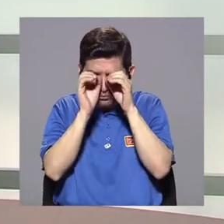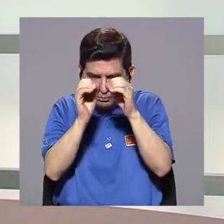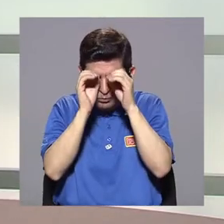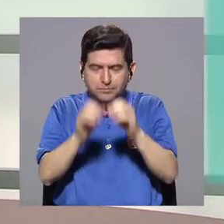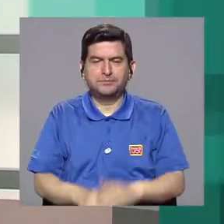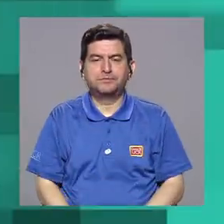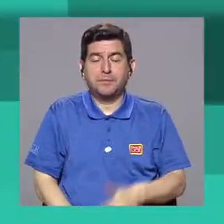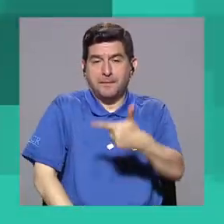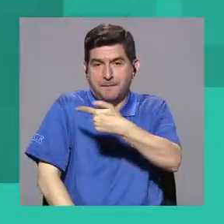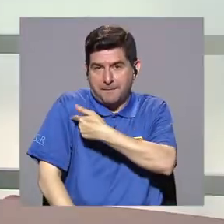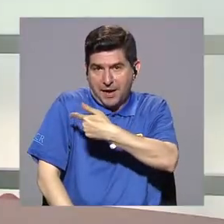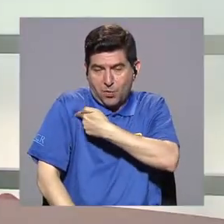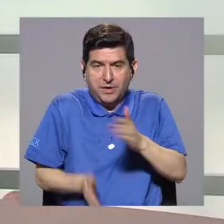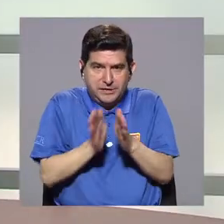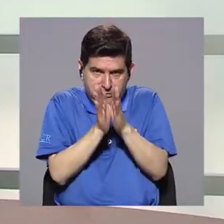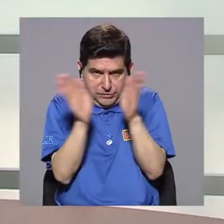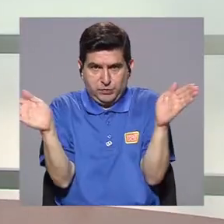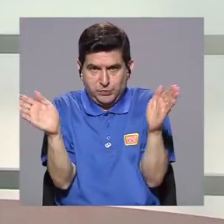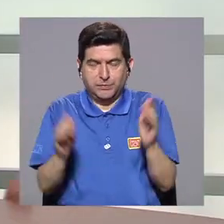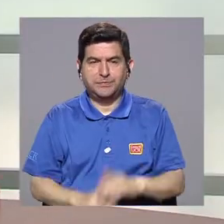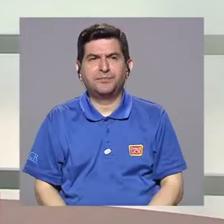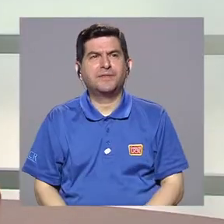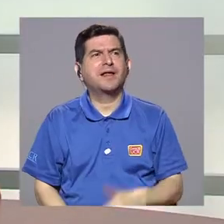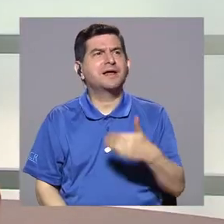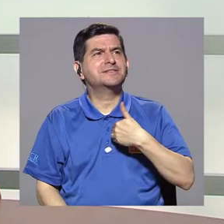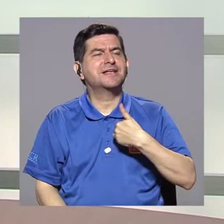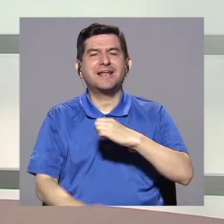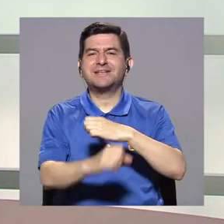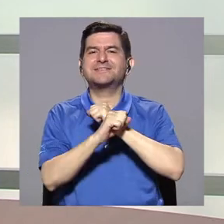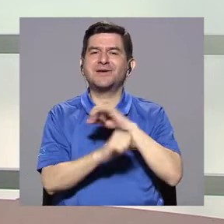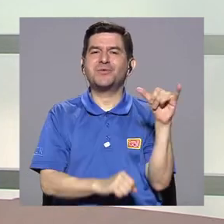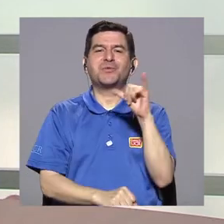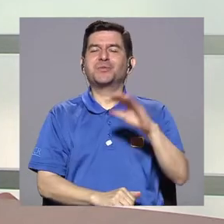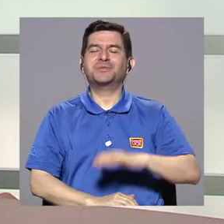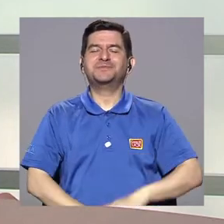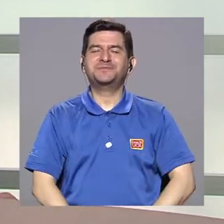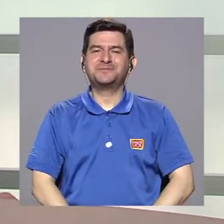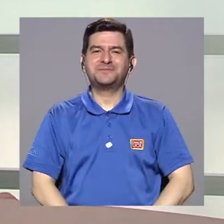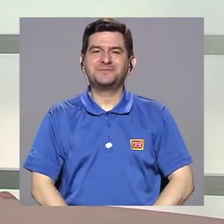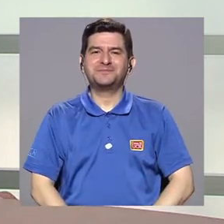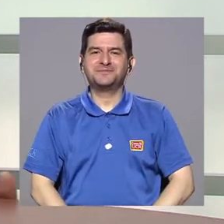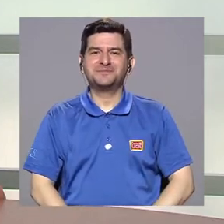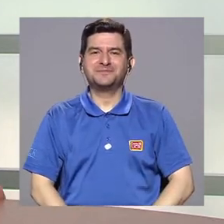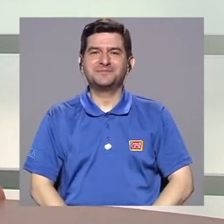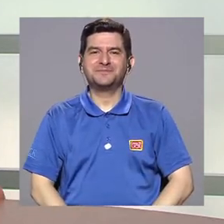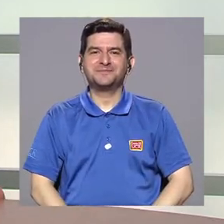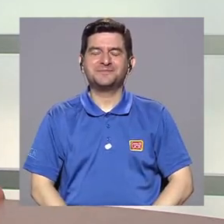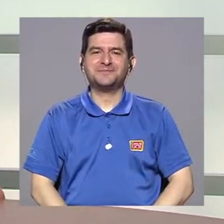supuesto, microbiológico. La vacunación, en general, es como tener un seguro, ¿verdad?